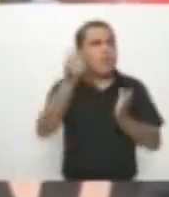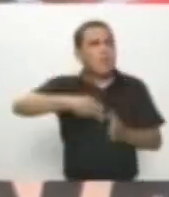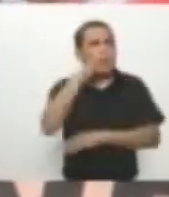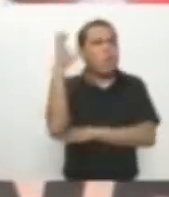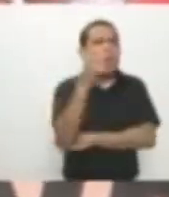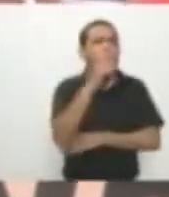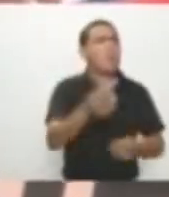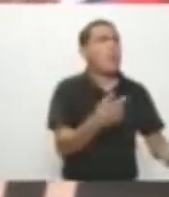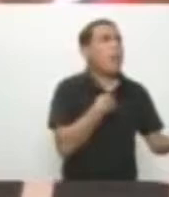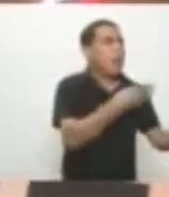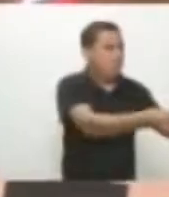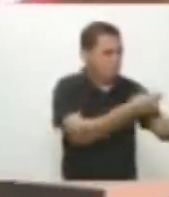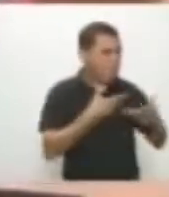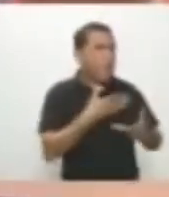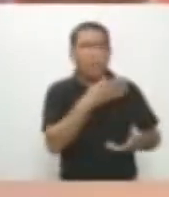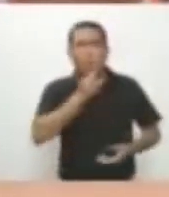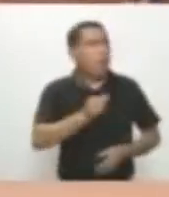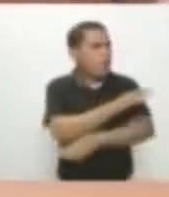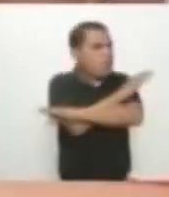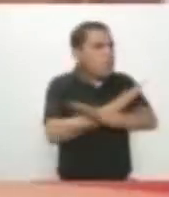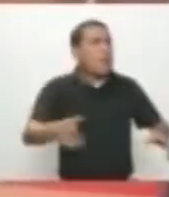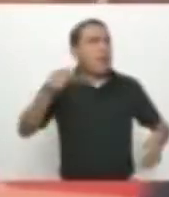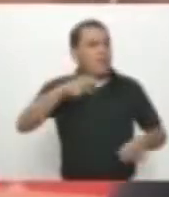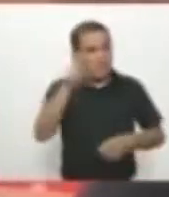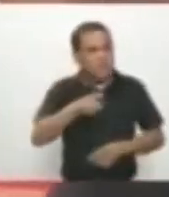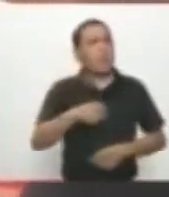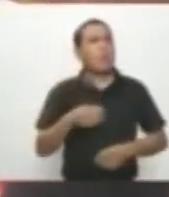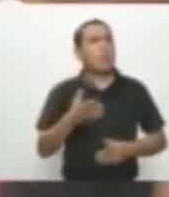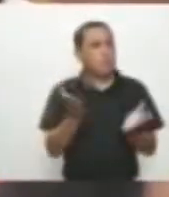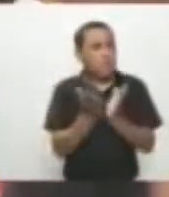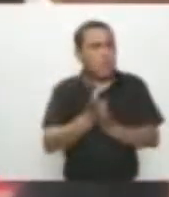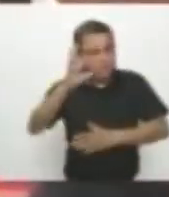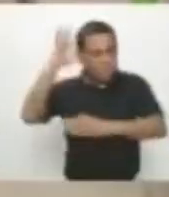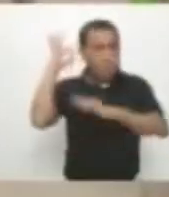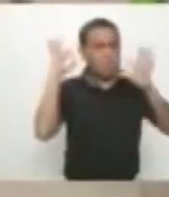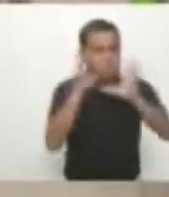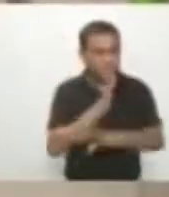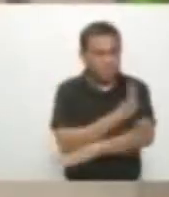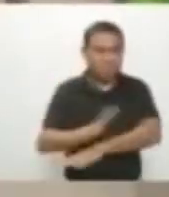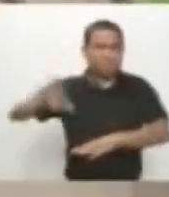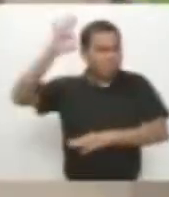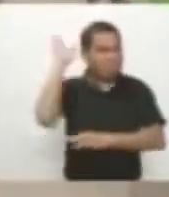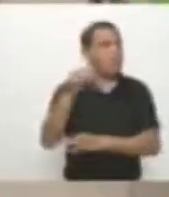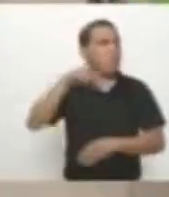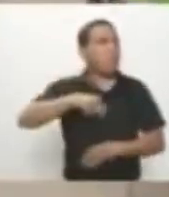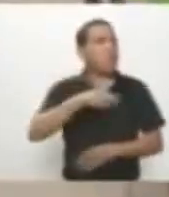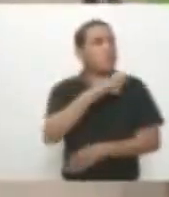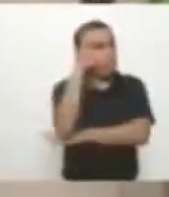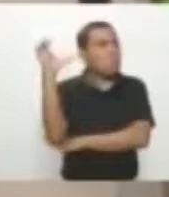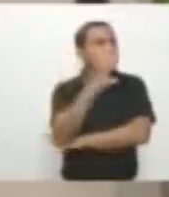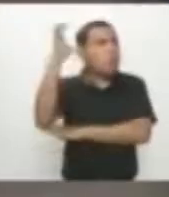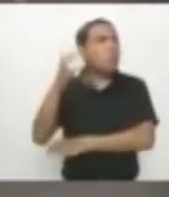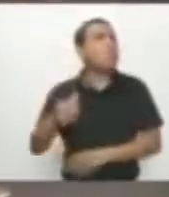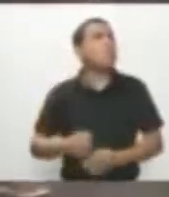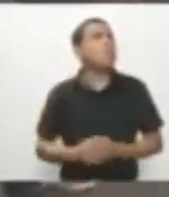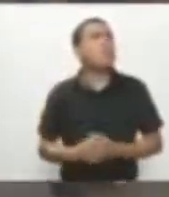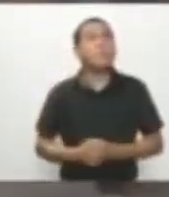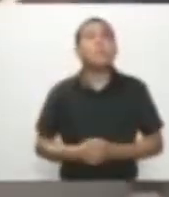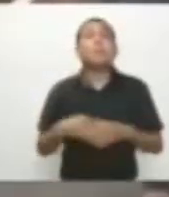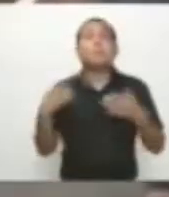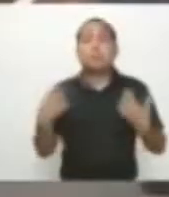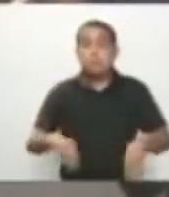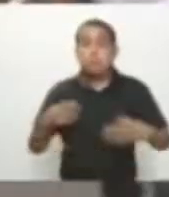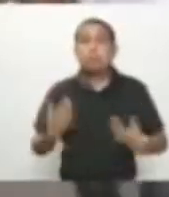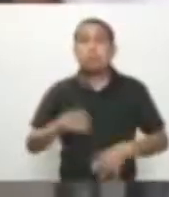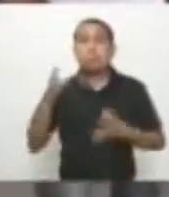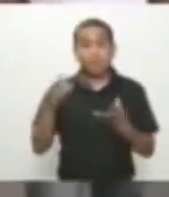que nos está brindando, que necesitamos educación de calidad para los pobres de Colombia. Aparte de exigir más inversión para la educación, el magisterio